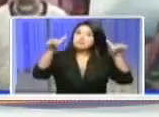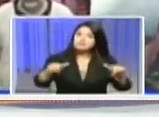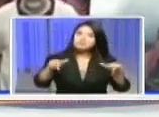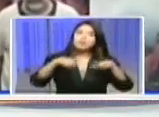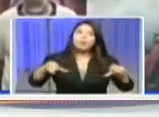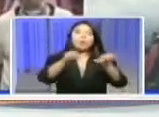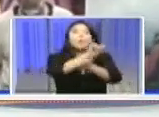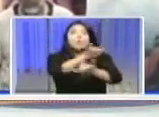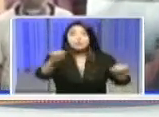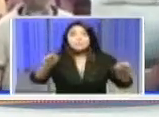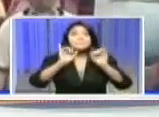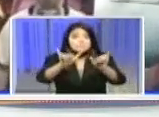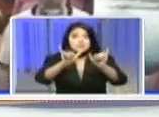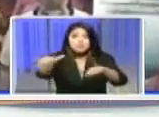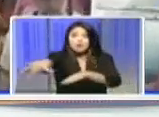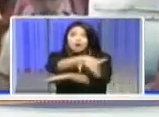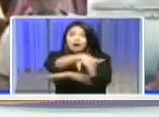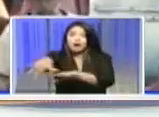Ustedes estaban en las calles,